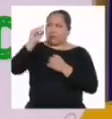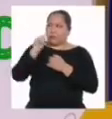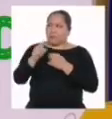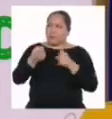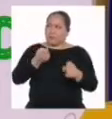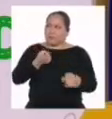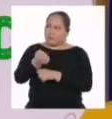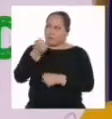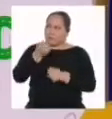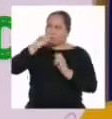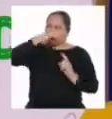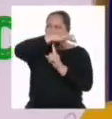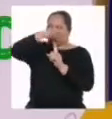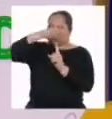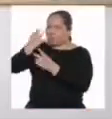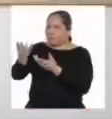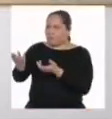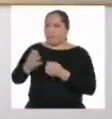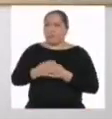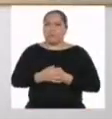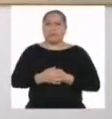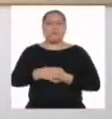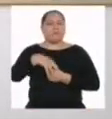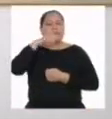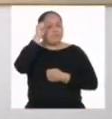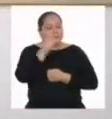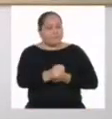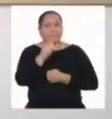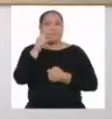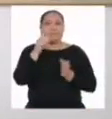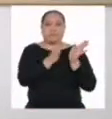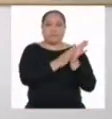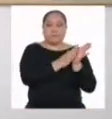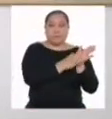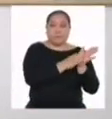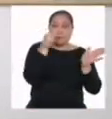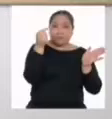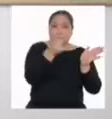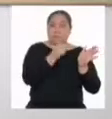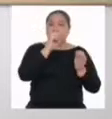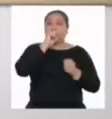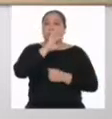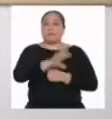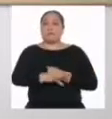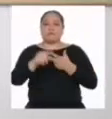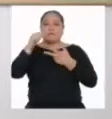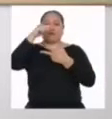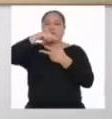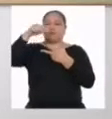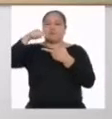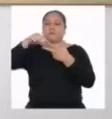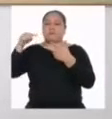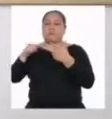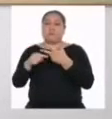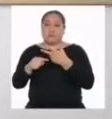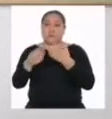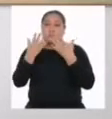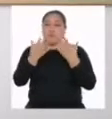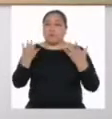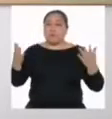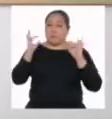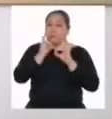algunas actividades económicas pueden causar. Sí, según la Defensoría del Pueblo, son 3 las causas